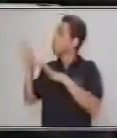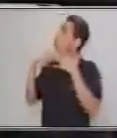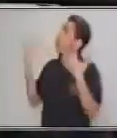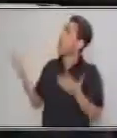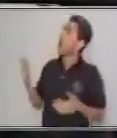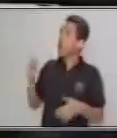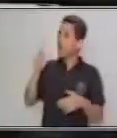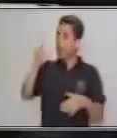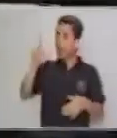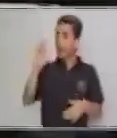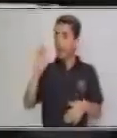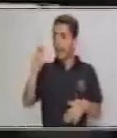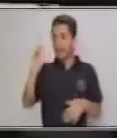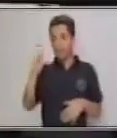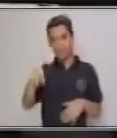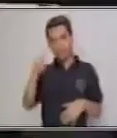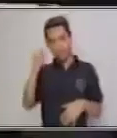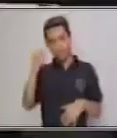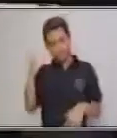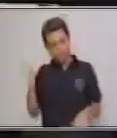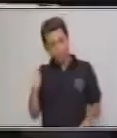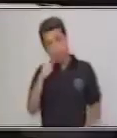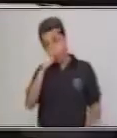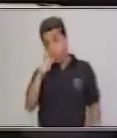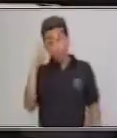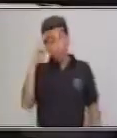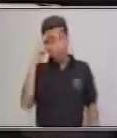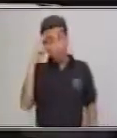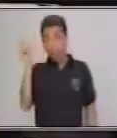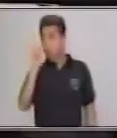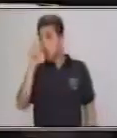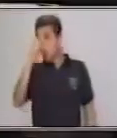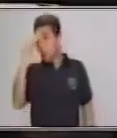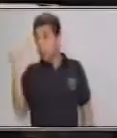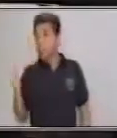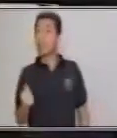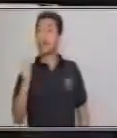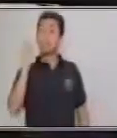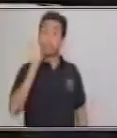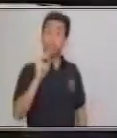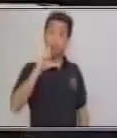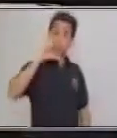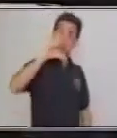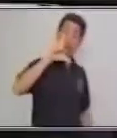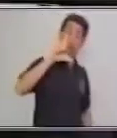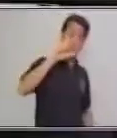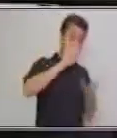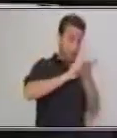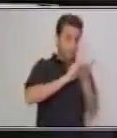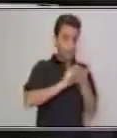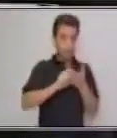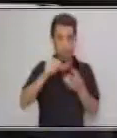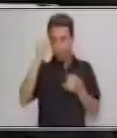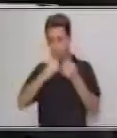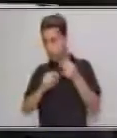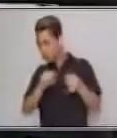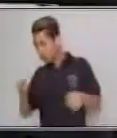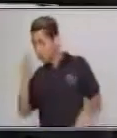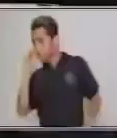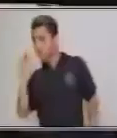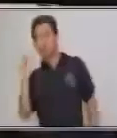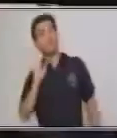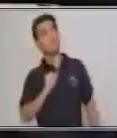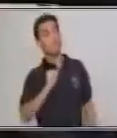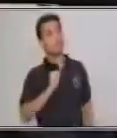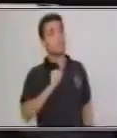revisar tu ortografía y siempre iniciar con mayúscula y terminar con punto. También puedes comentar con otros compañeros sobre qué